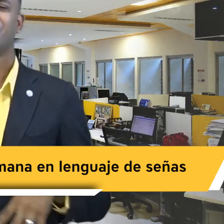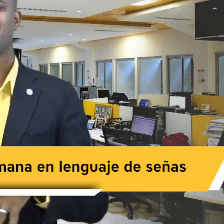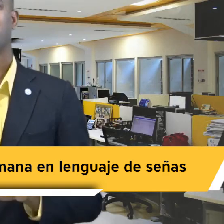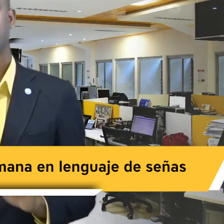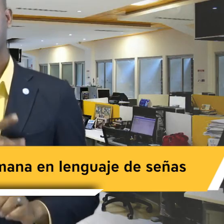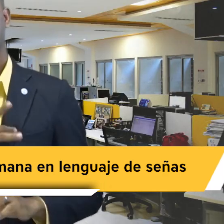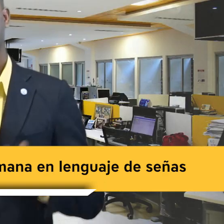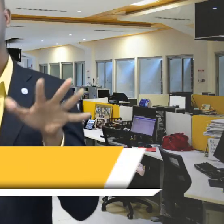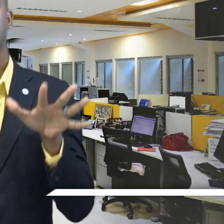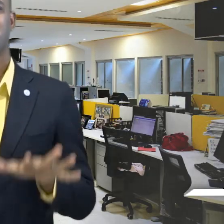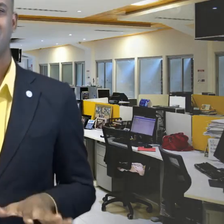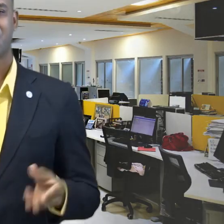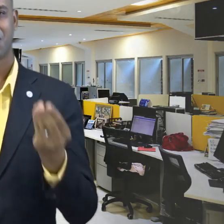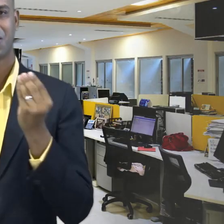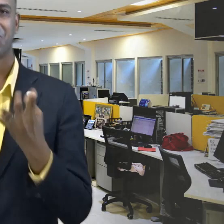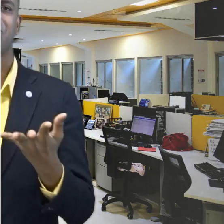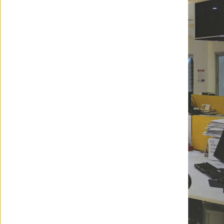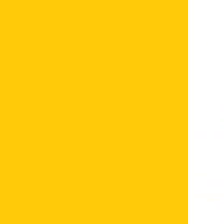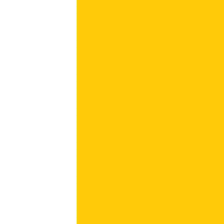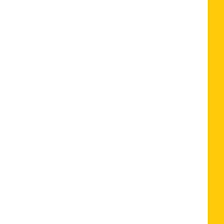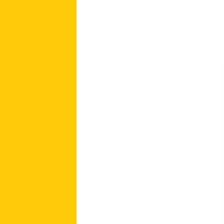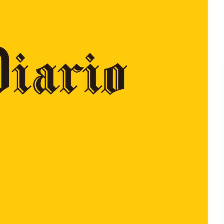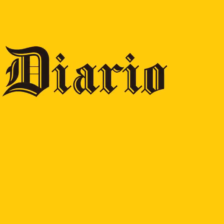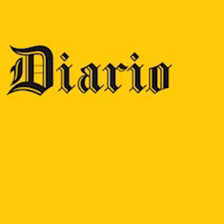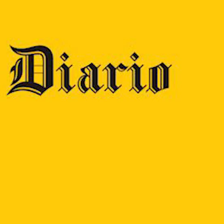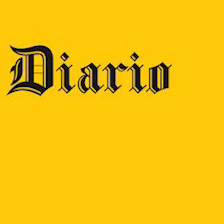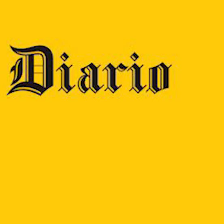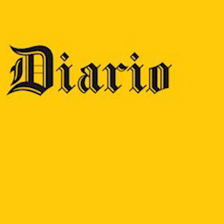A sus familiares y amigos pueden estar tranquilos.